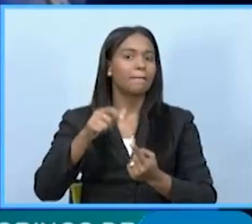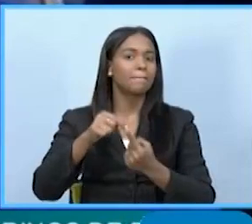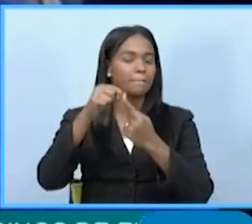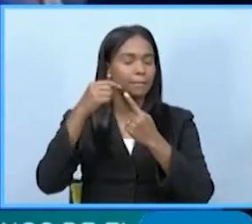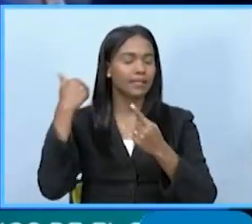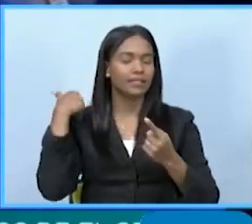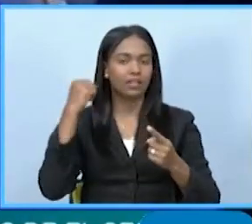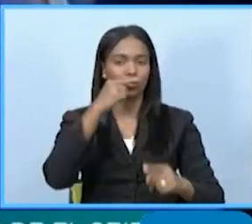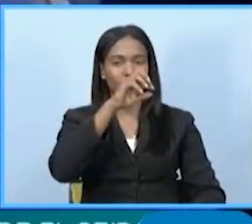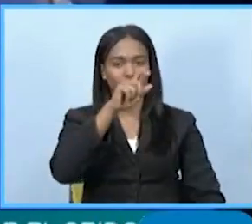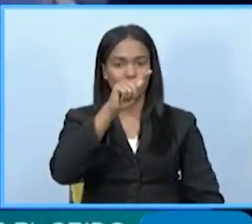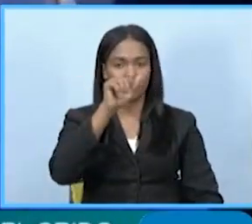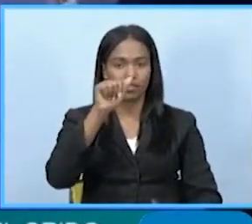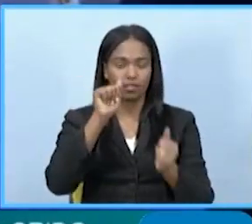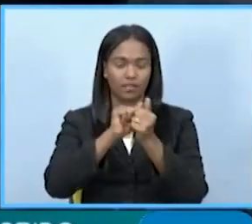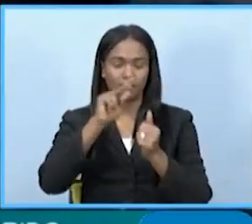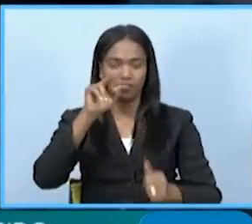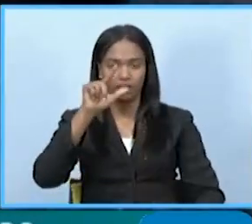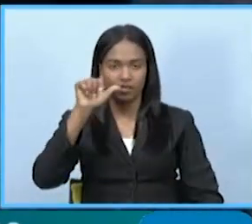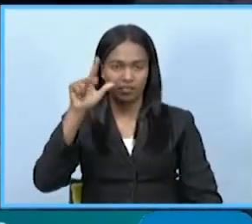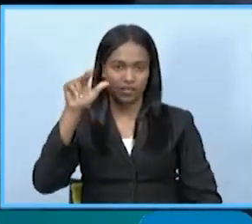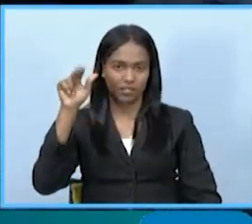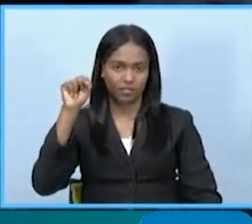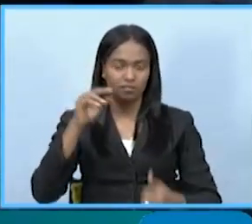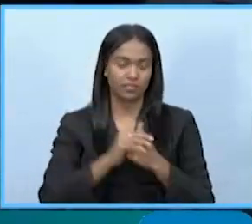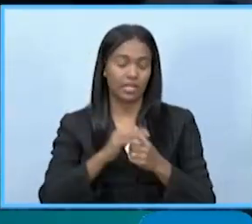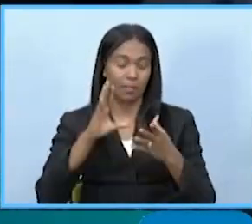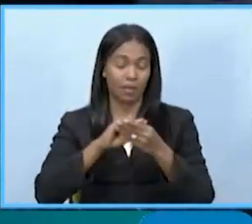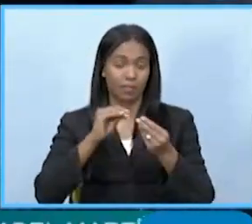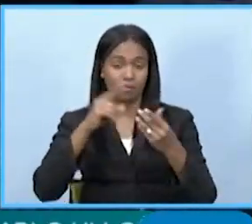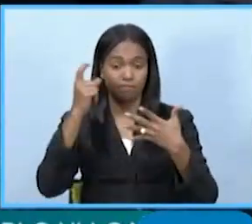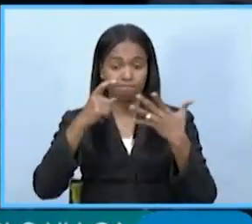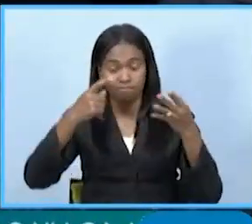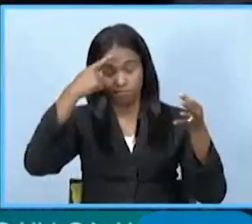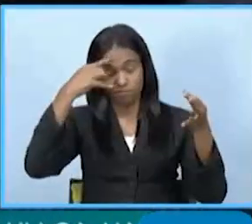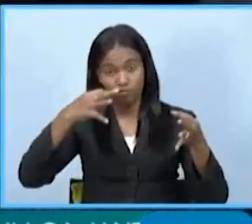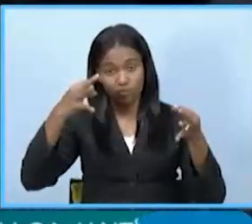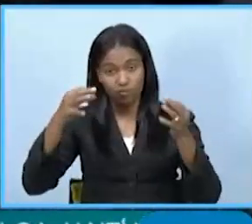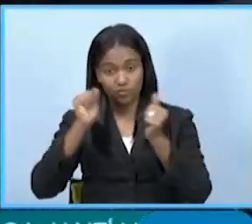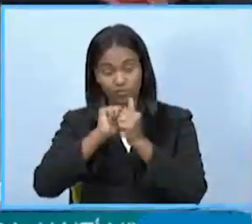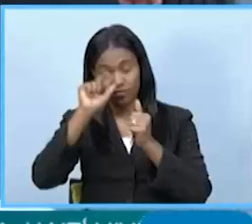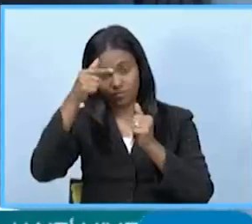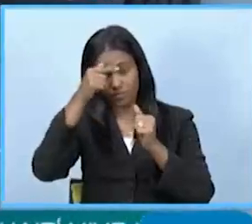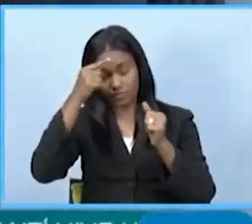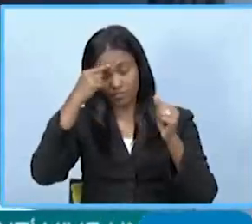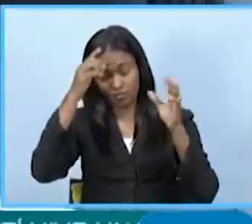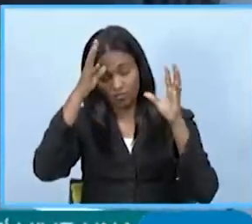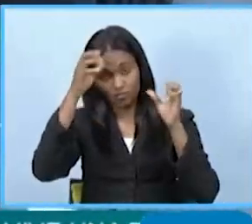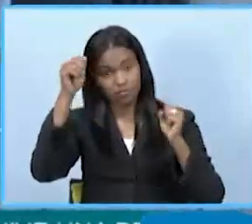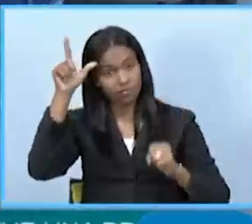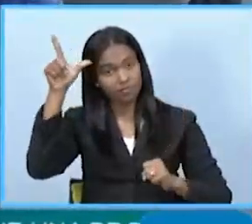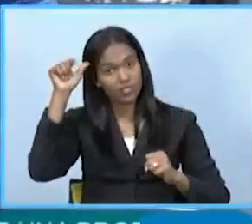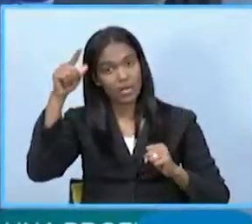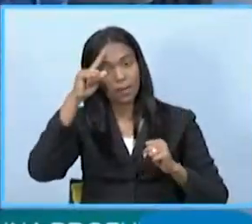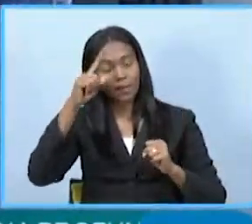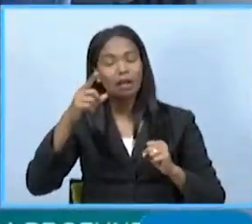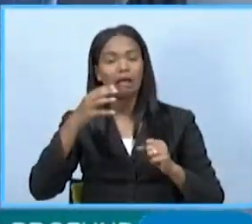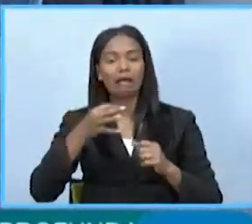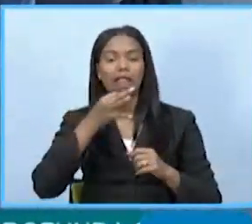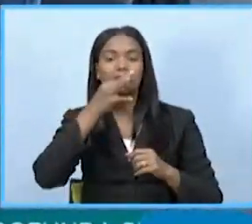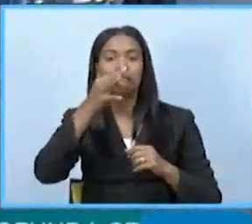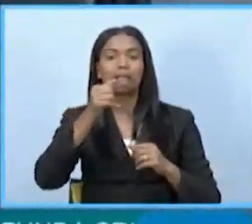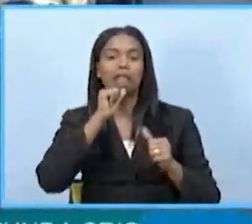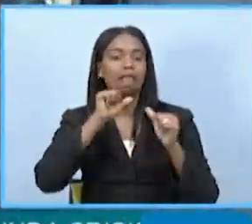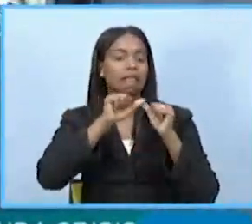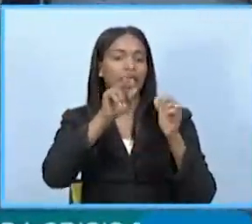está Guachupita y Villa Liberación. Destacaron las medidas tomadas por el gobierno del presidente Luis Abinader para evitar los